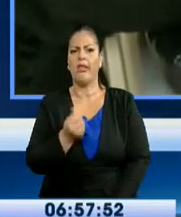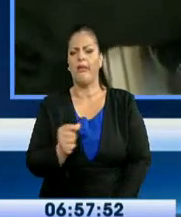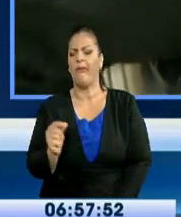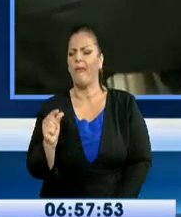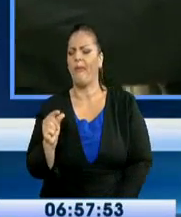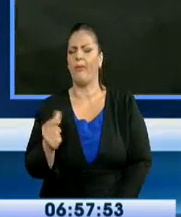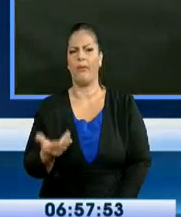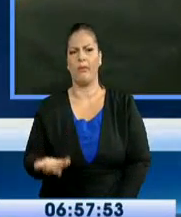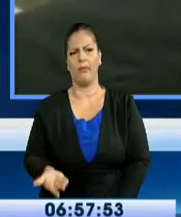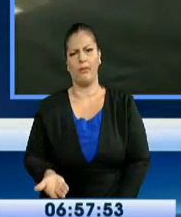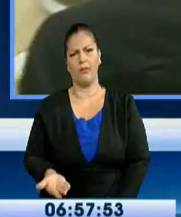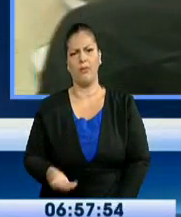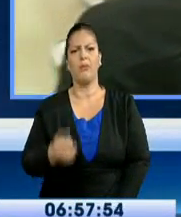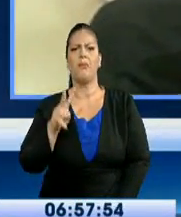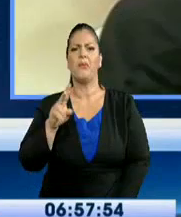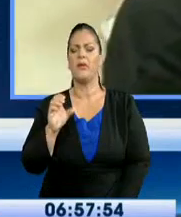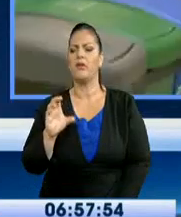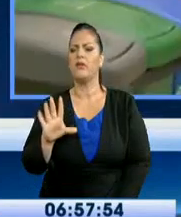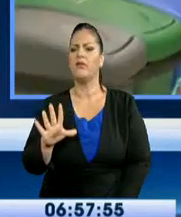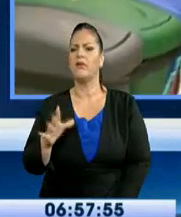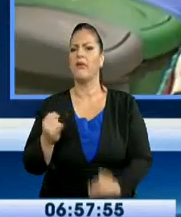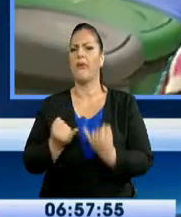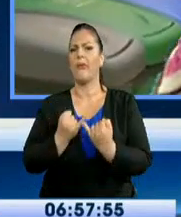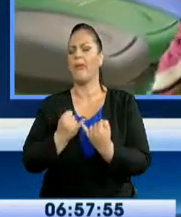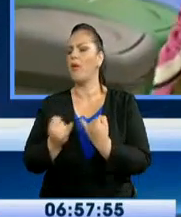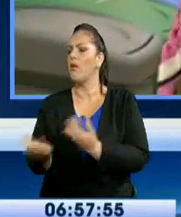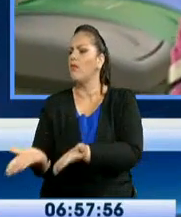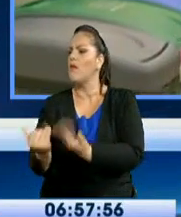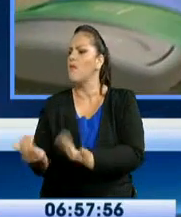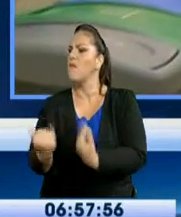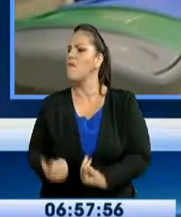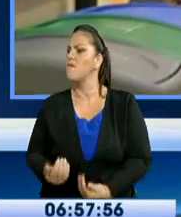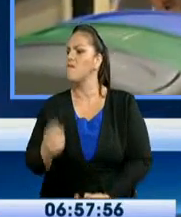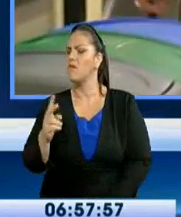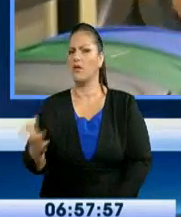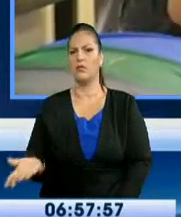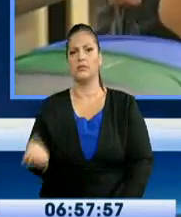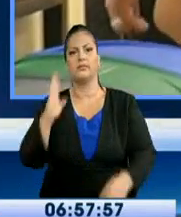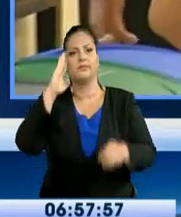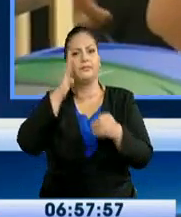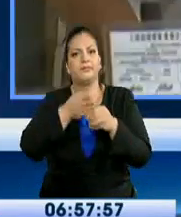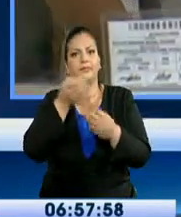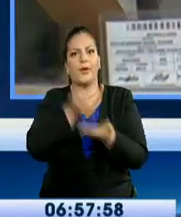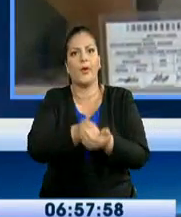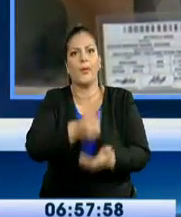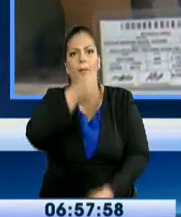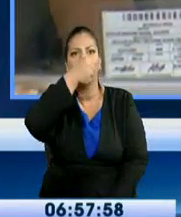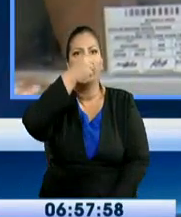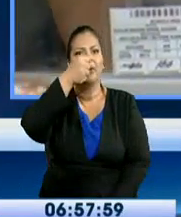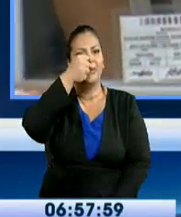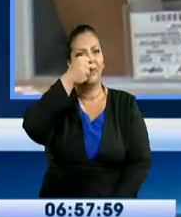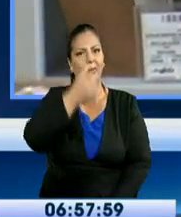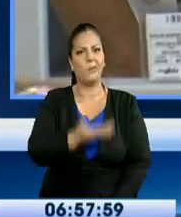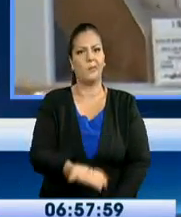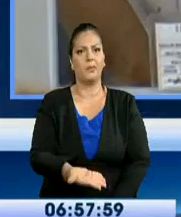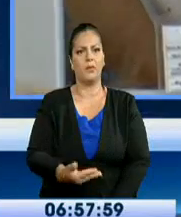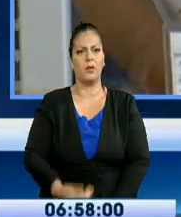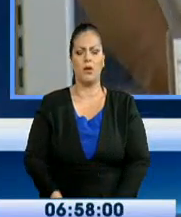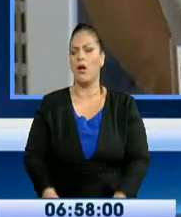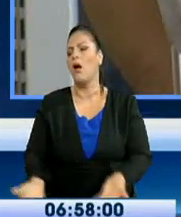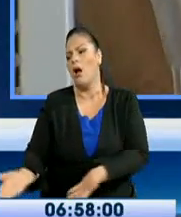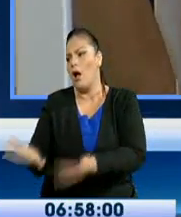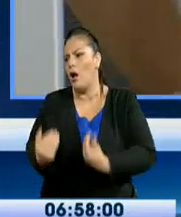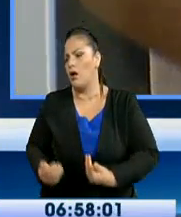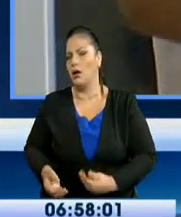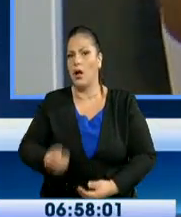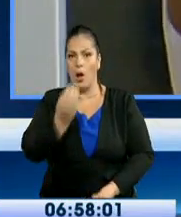Guachimanes de 25 centavos. Así es. Y no es para nada, Luis, es para droga. No es para nada productivo. No es para comer, no